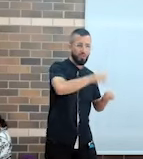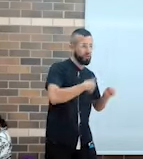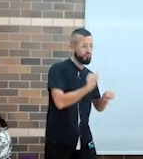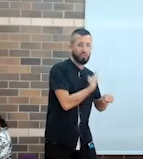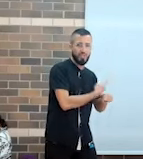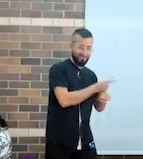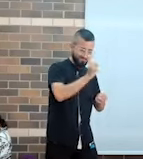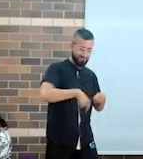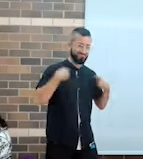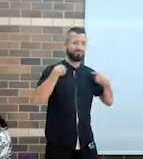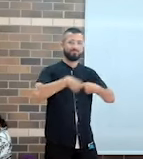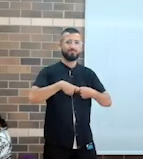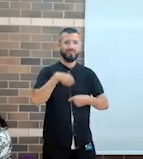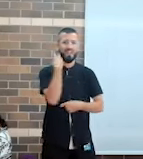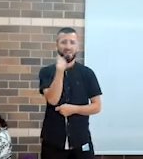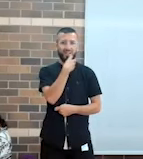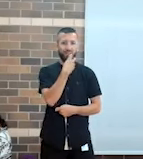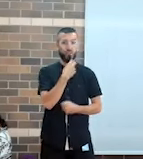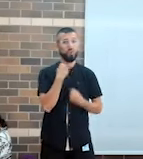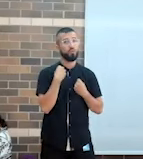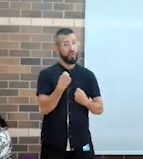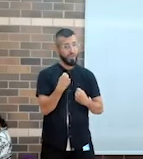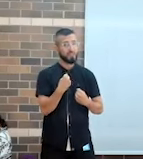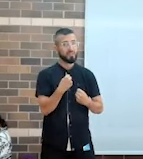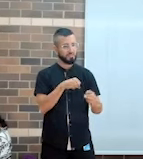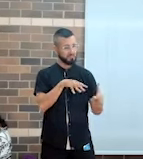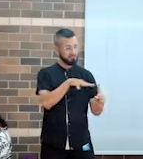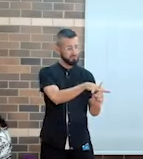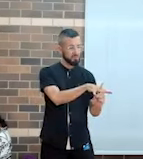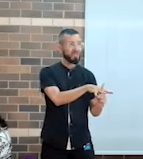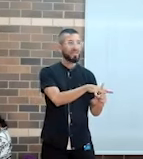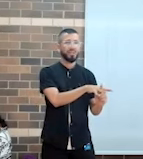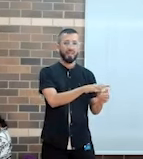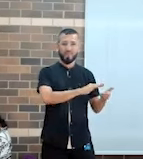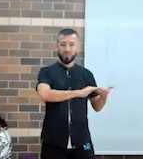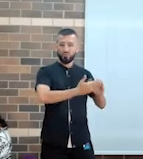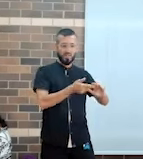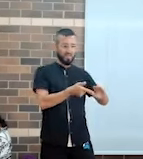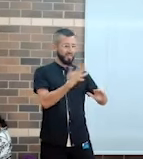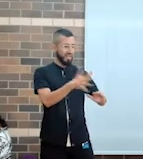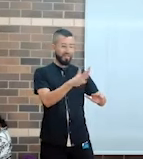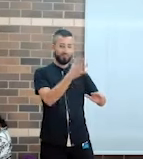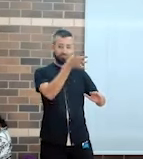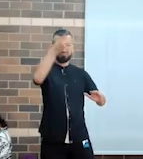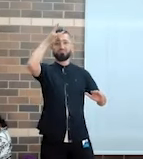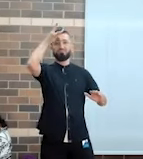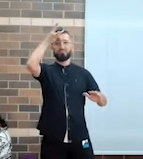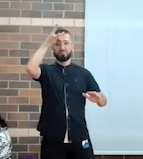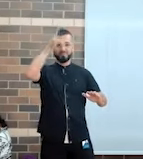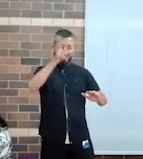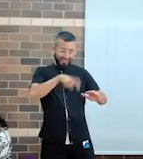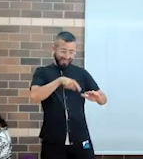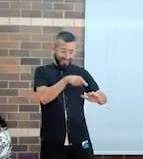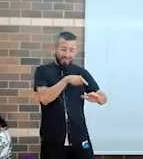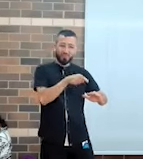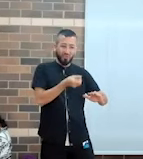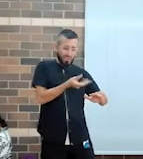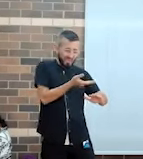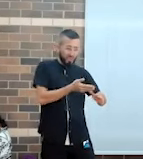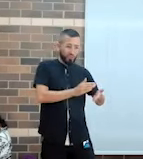sea, o eran cosas fuertes que hay un trauma colectivo y eso también hay que irlo sanando. Entonces, digamos que yo